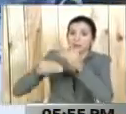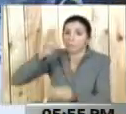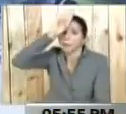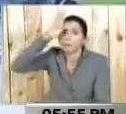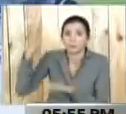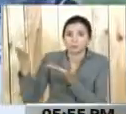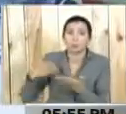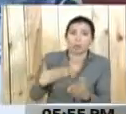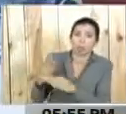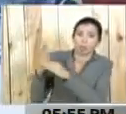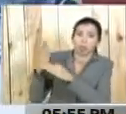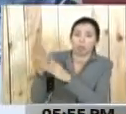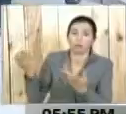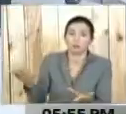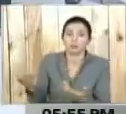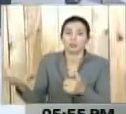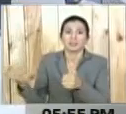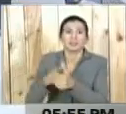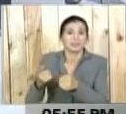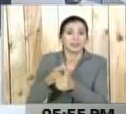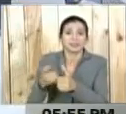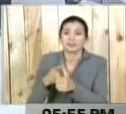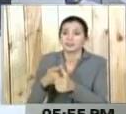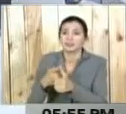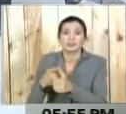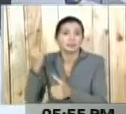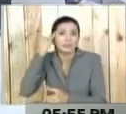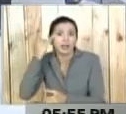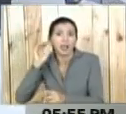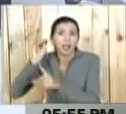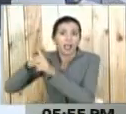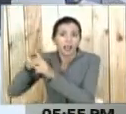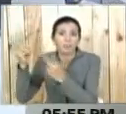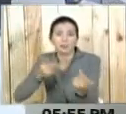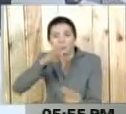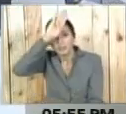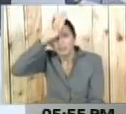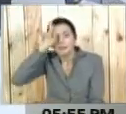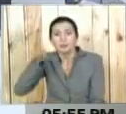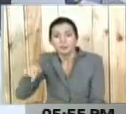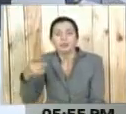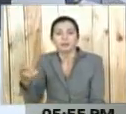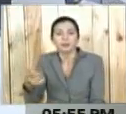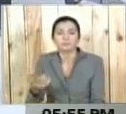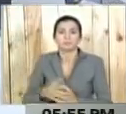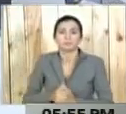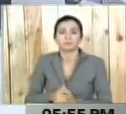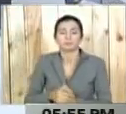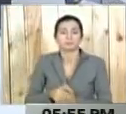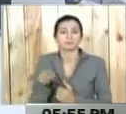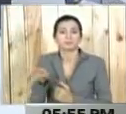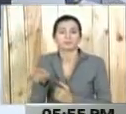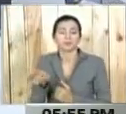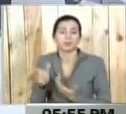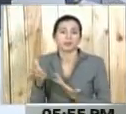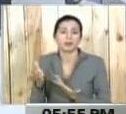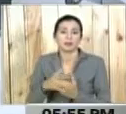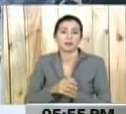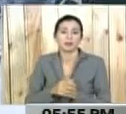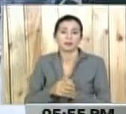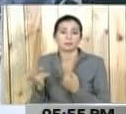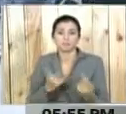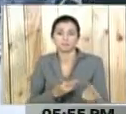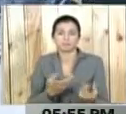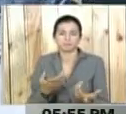en el acompañamiento de un esfuerzo e iniciativa que es propia del Estado venezolano, que es propio del Gobierno Nacional y es propio del presidente. Ahora, diputado, yo veía hoy unas